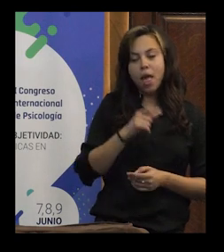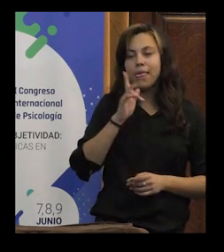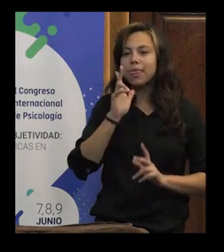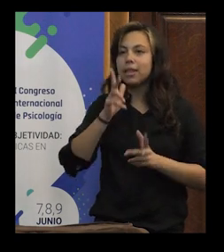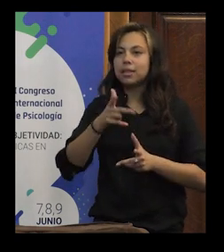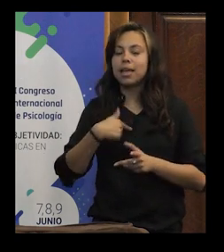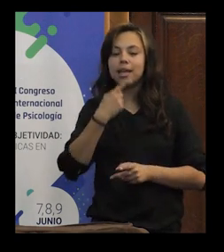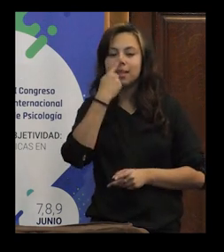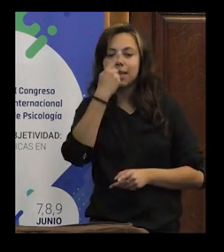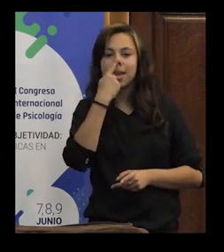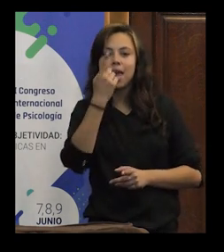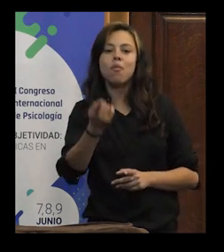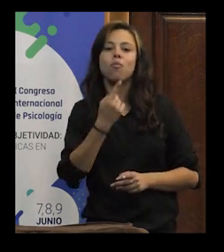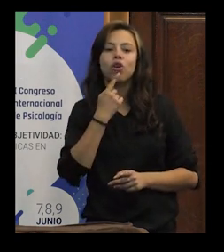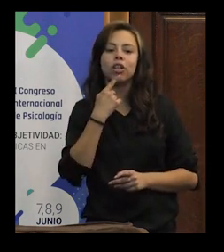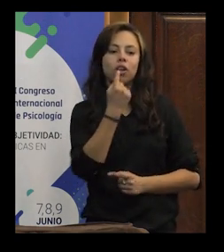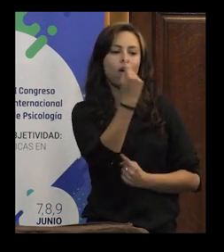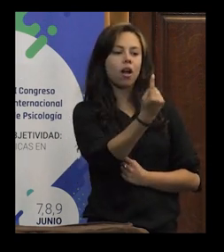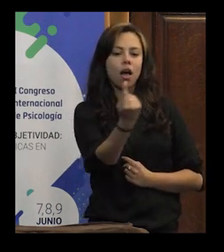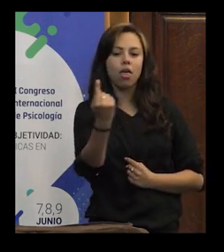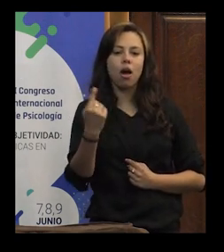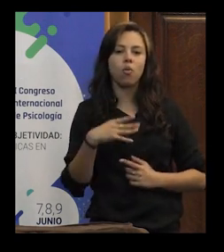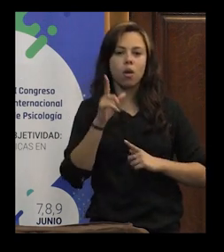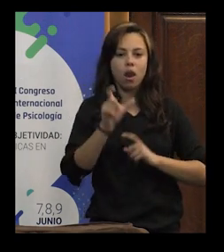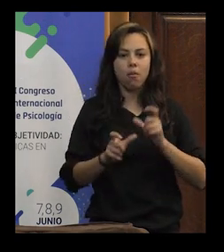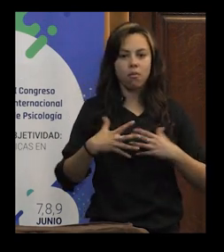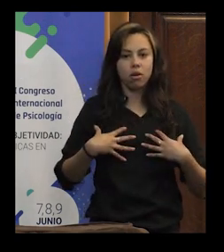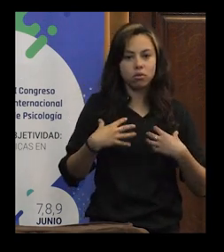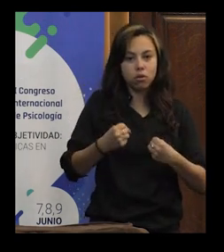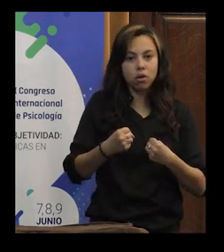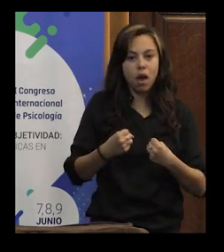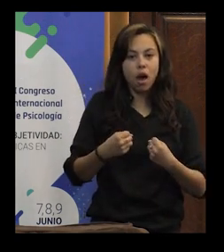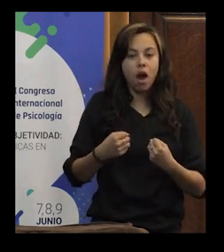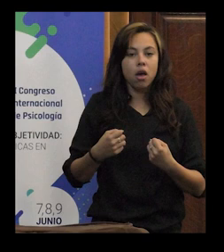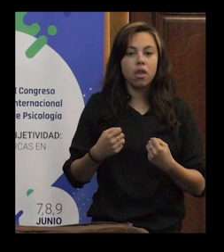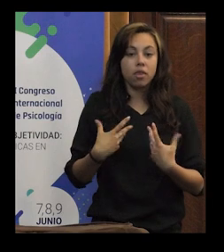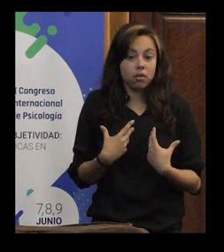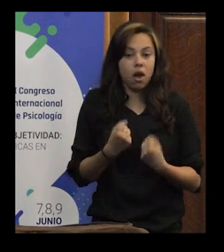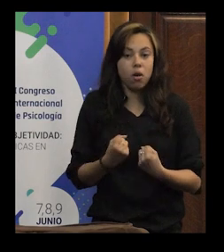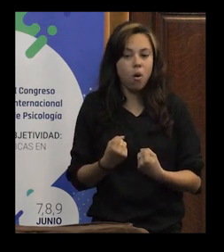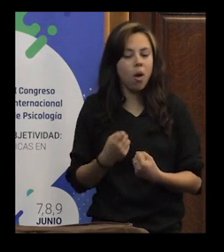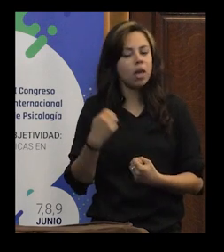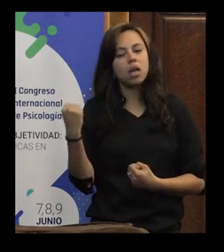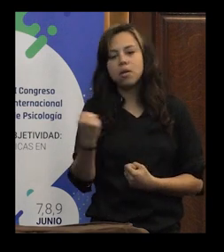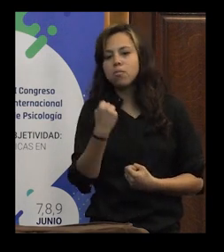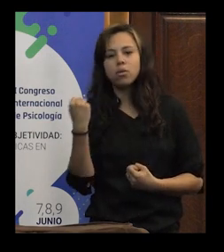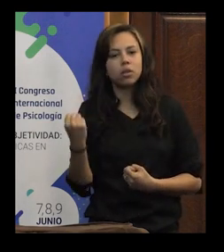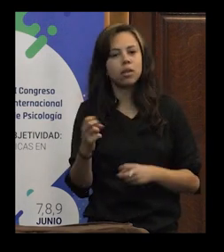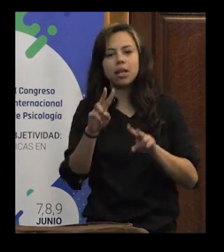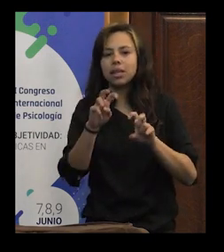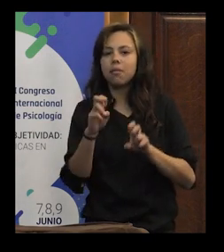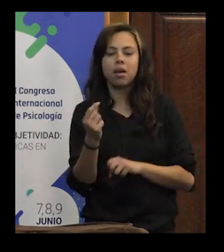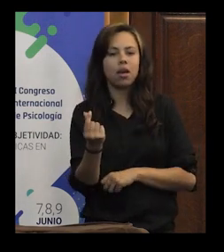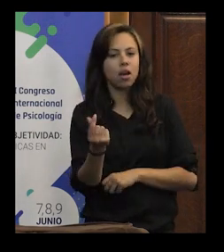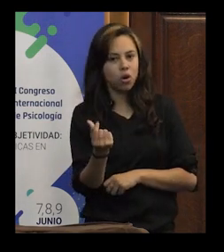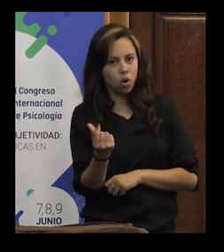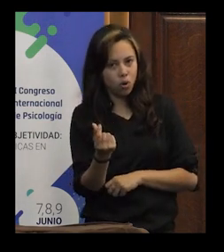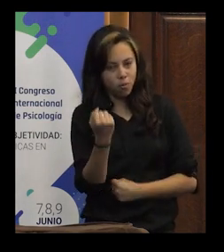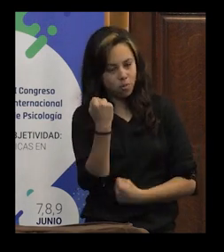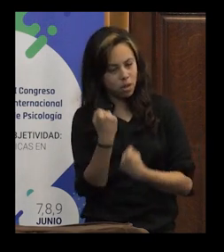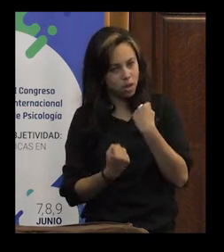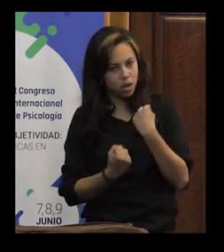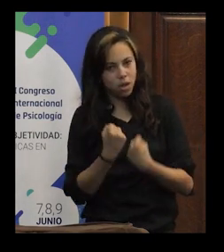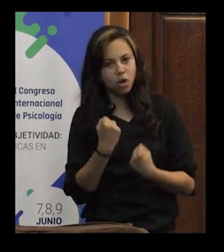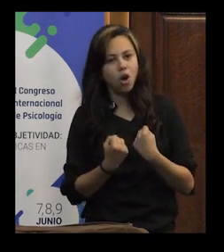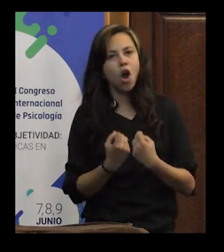población se resignifica en términos económicos. El costo de enfermedad resultante de los